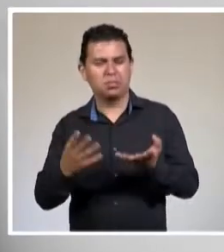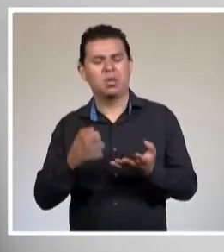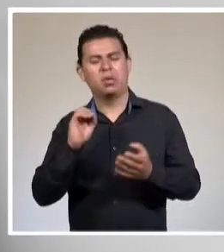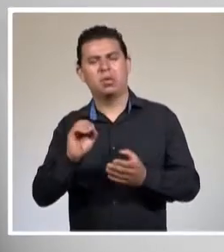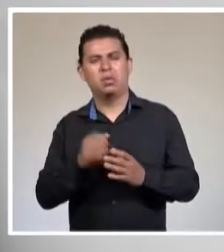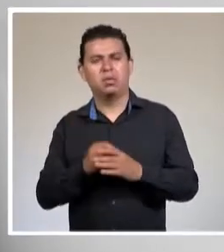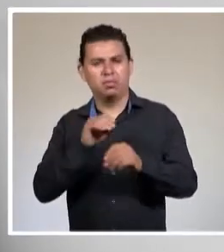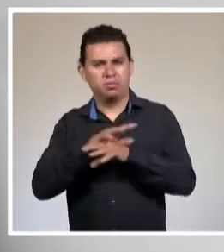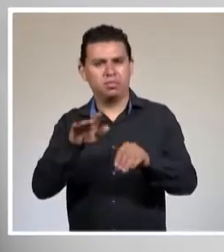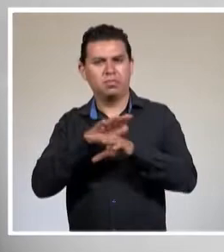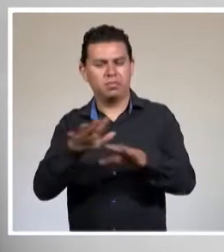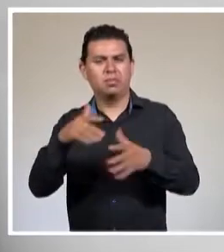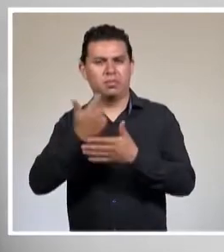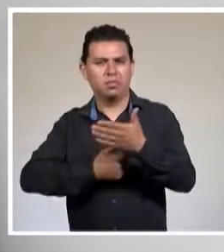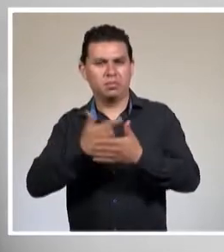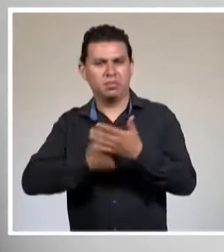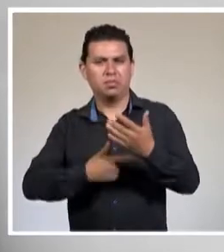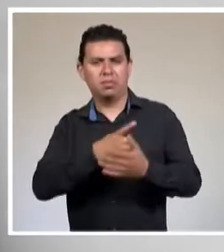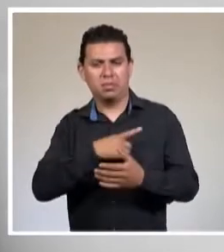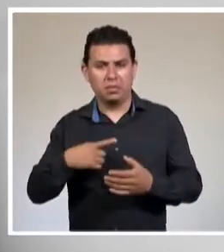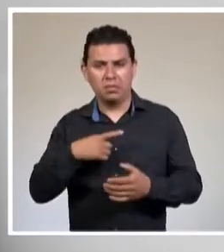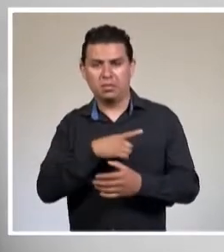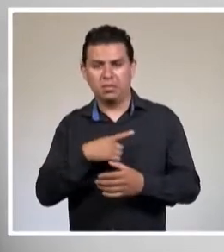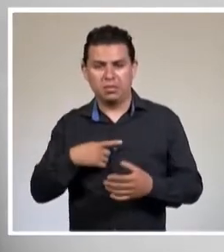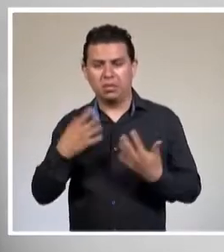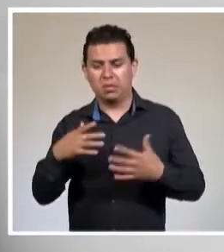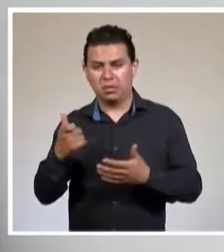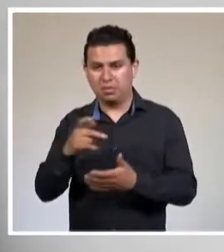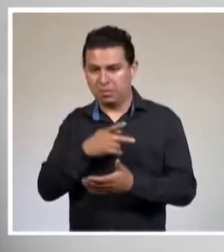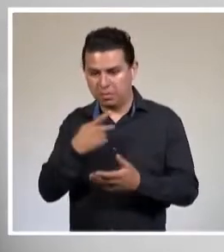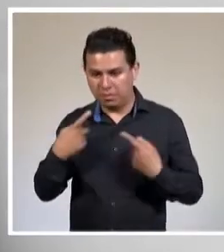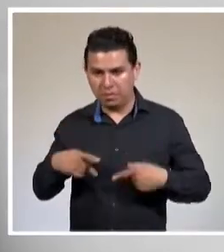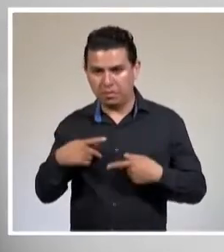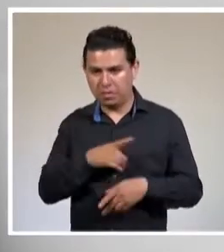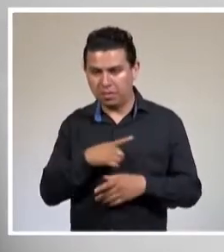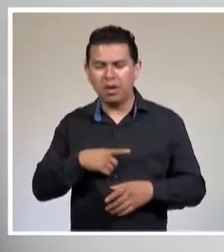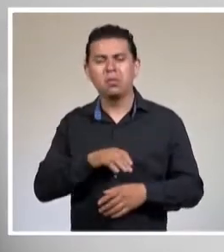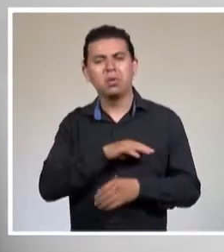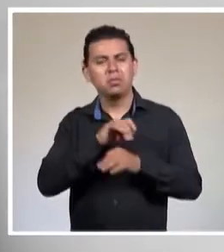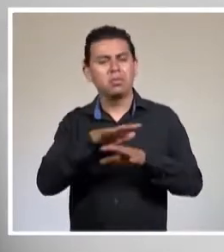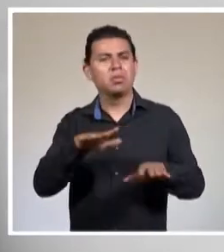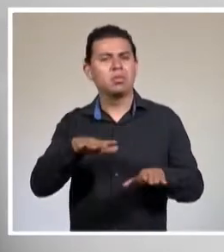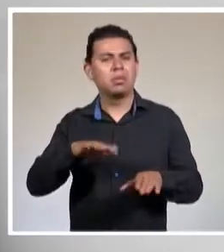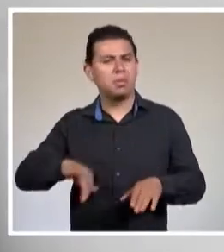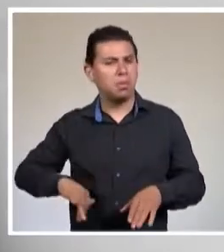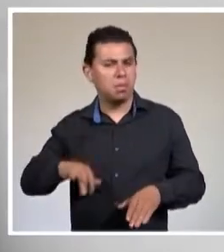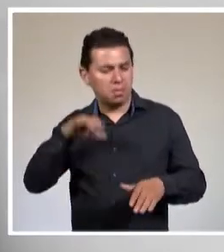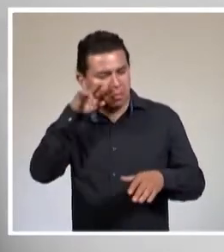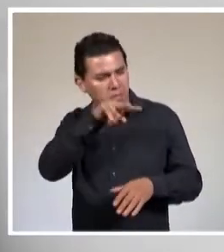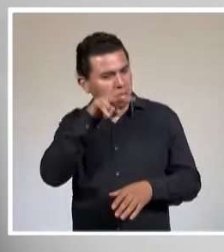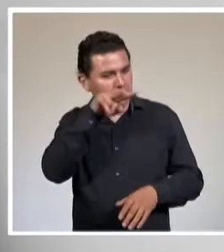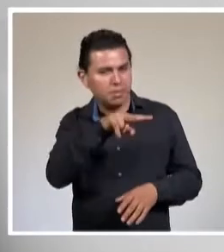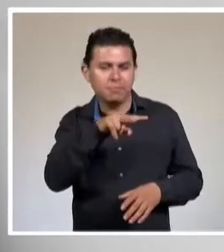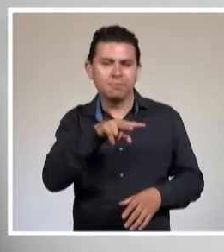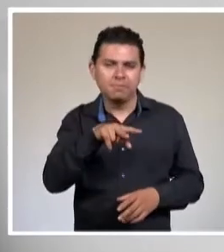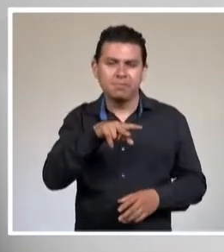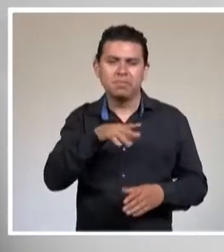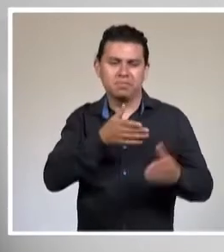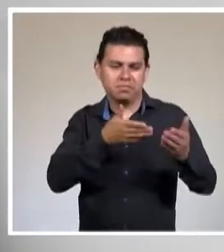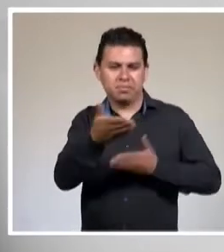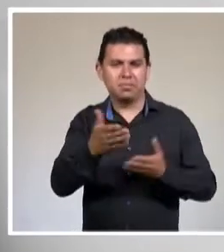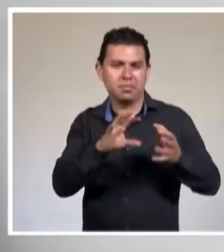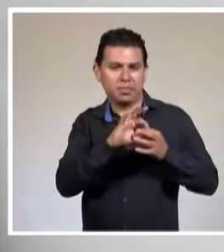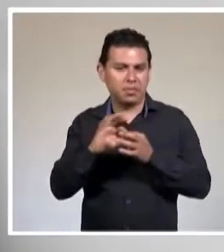publican la lista de los deudores del predial esta información es tan interesante como los debates que se dan entre los